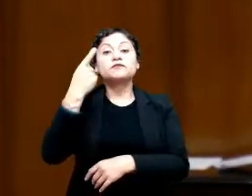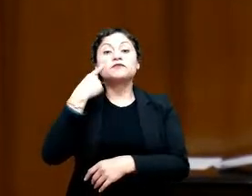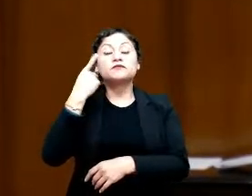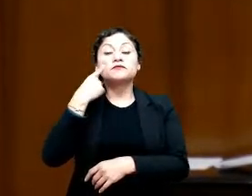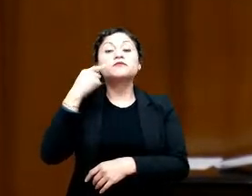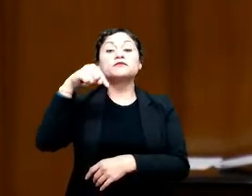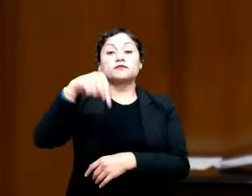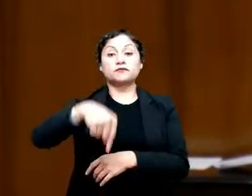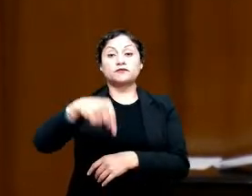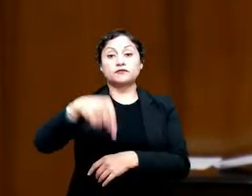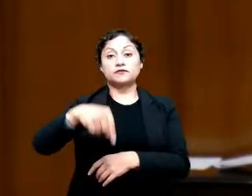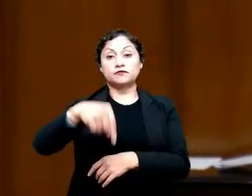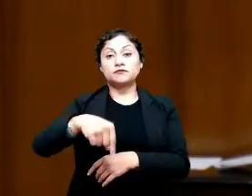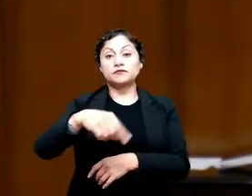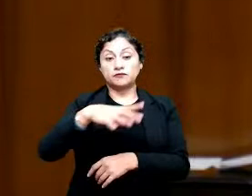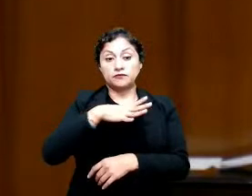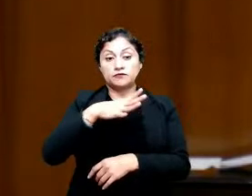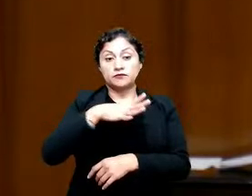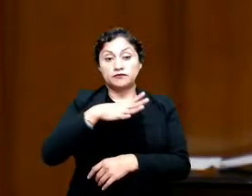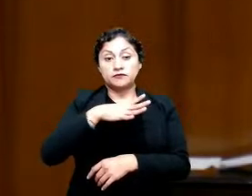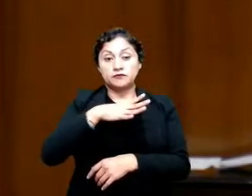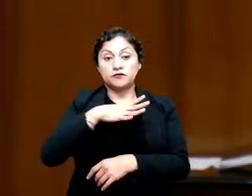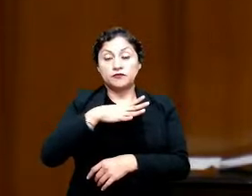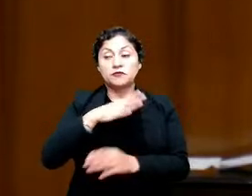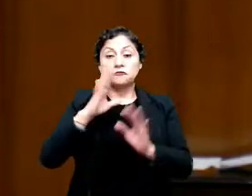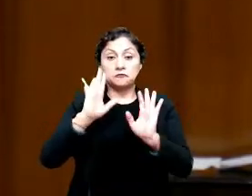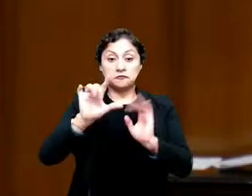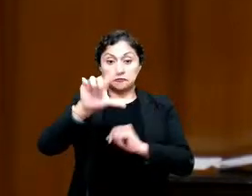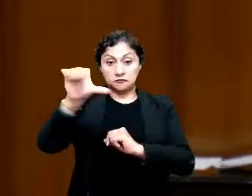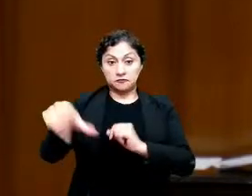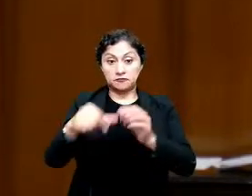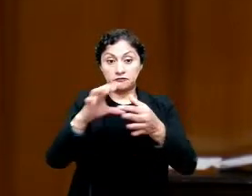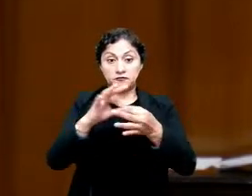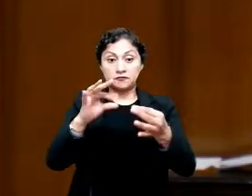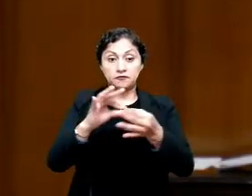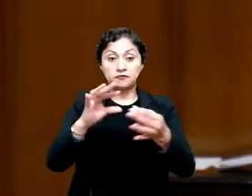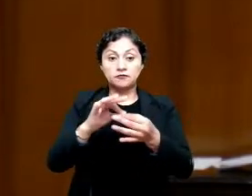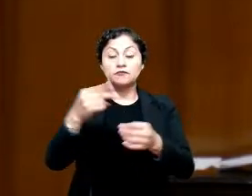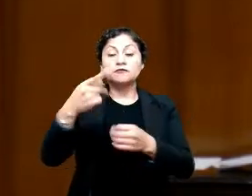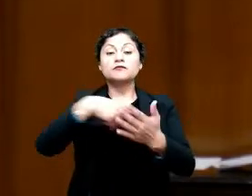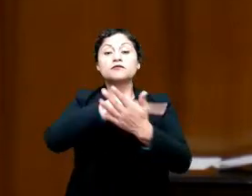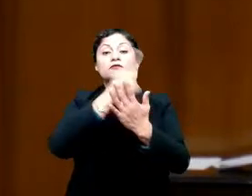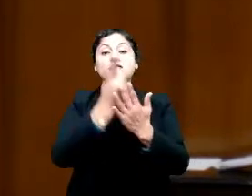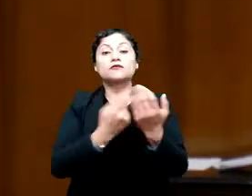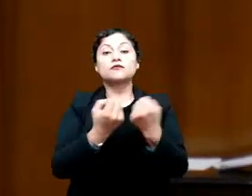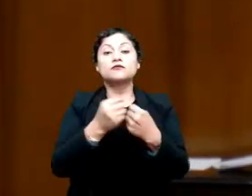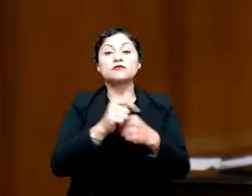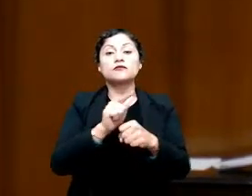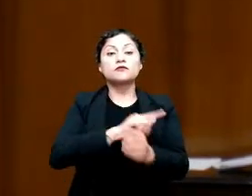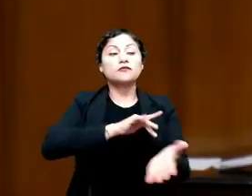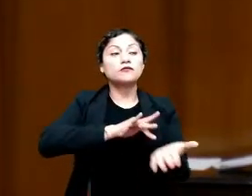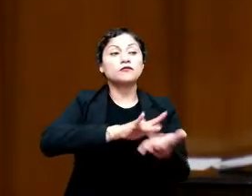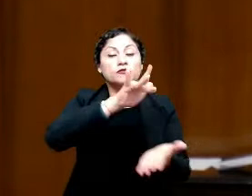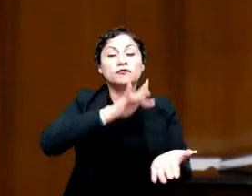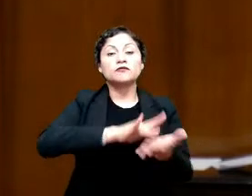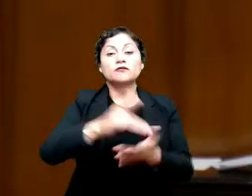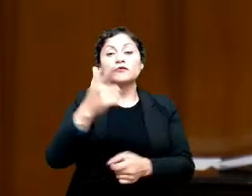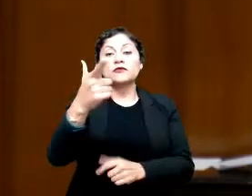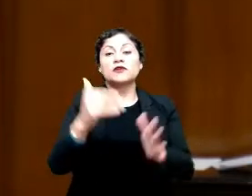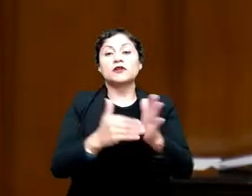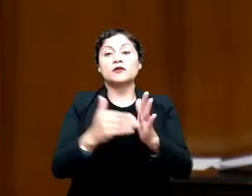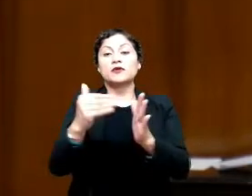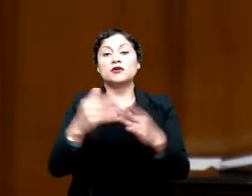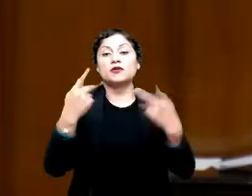se encuentran y en un momento dado le comentaré, pero le voy a decir, los programas sociales se han beneficiado a más de 7 millones de